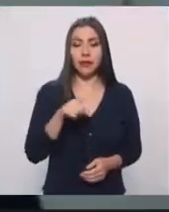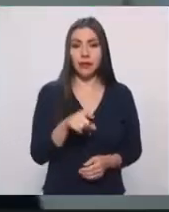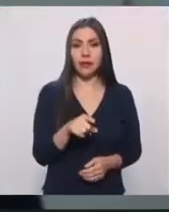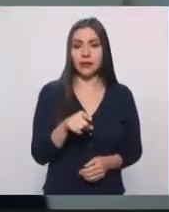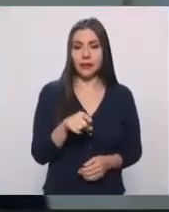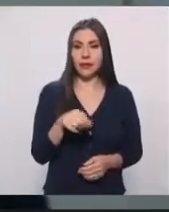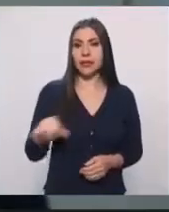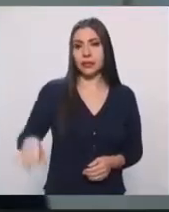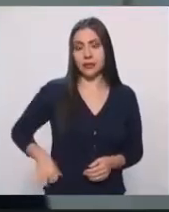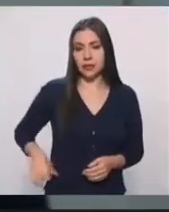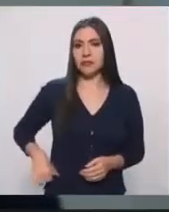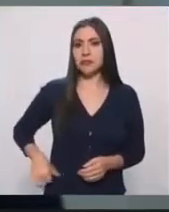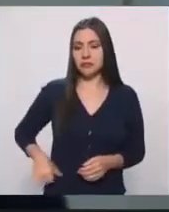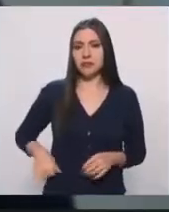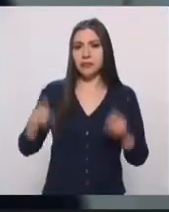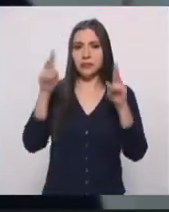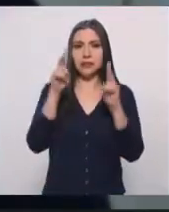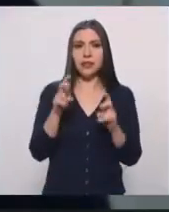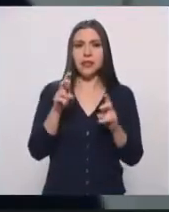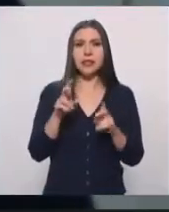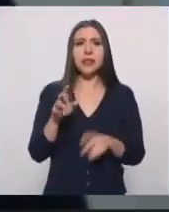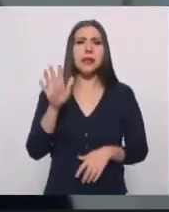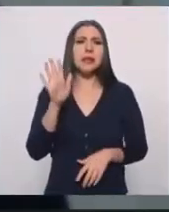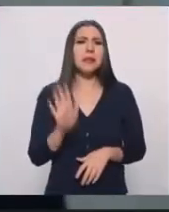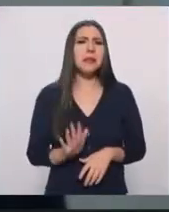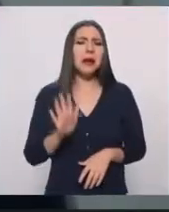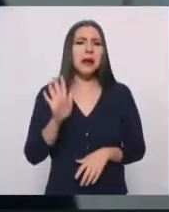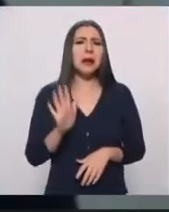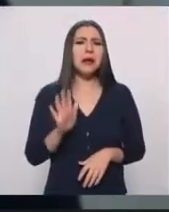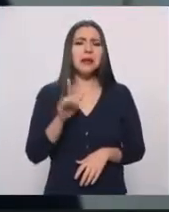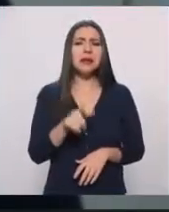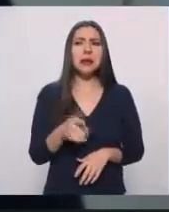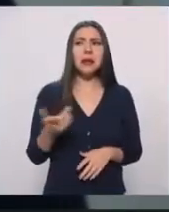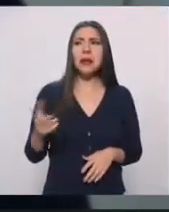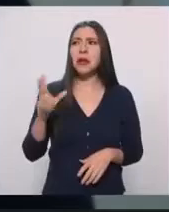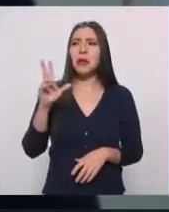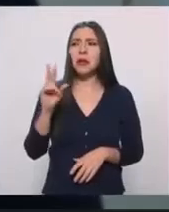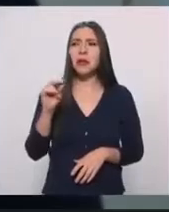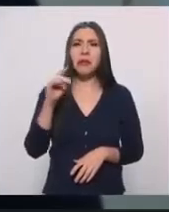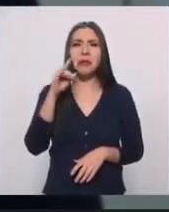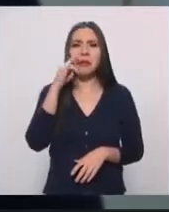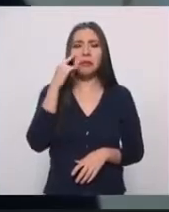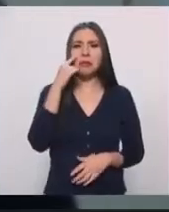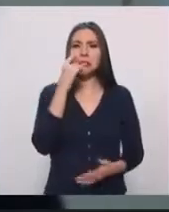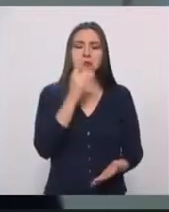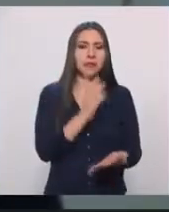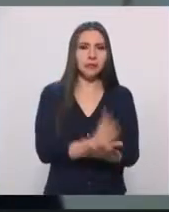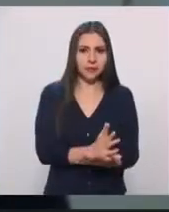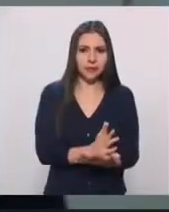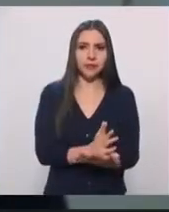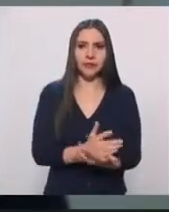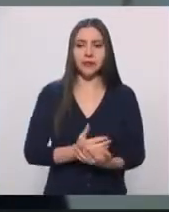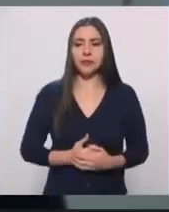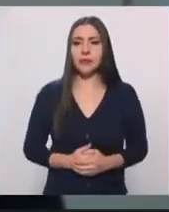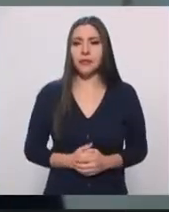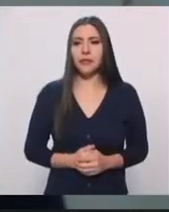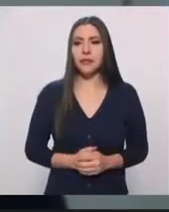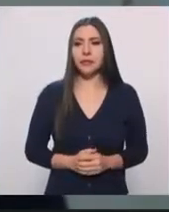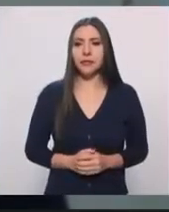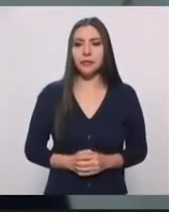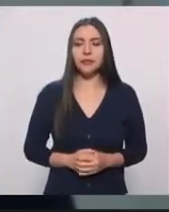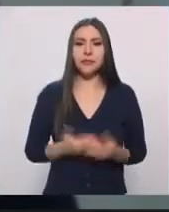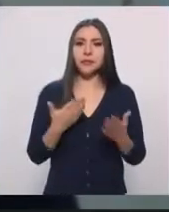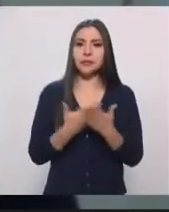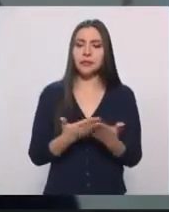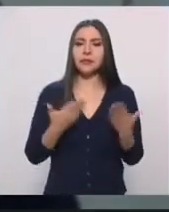que pareciera como no ser muy evidente, ¿no? Pero bueno, empecemos diciendo quizás que hay una